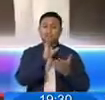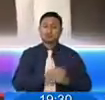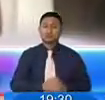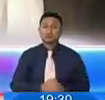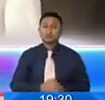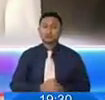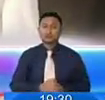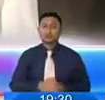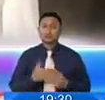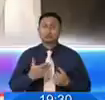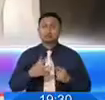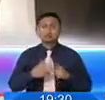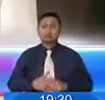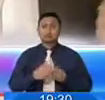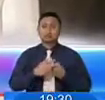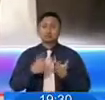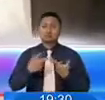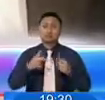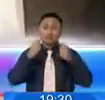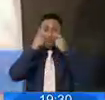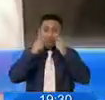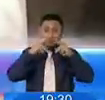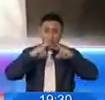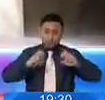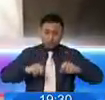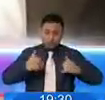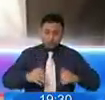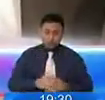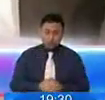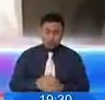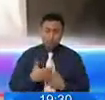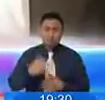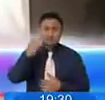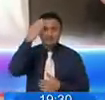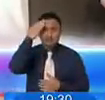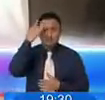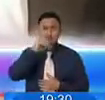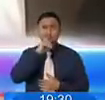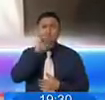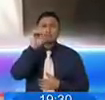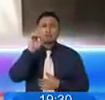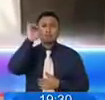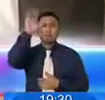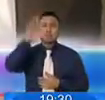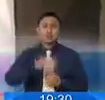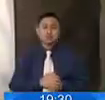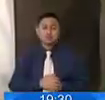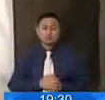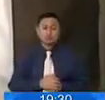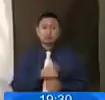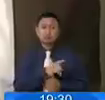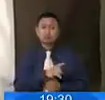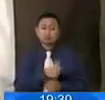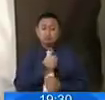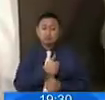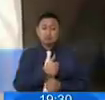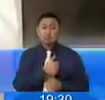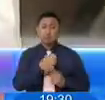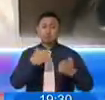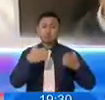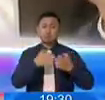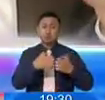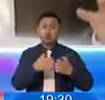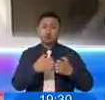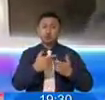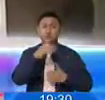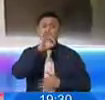una instrucción fiscal y está en investigaciones, para saber si es que ese video se difundió de la consola administrada